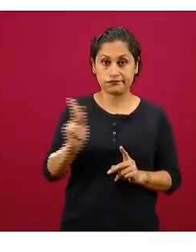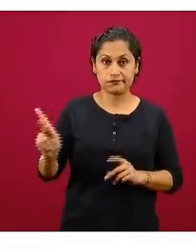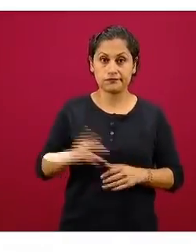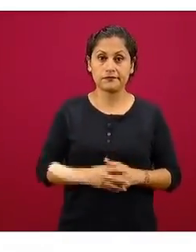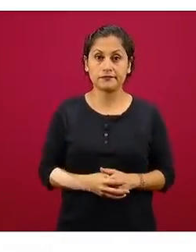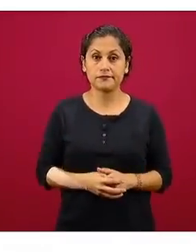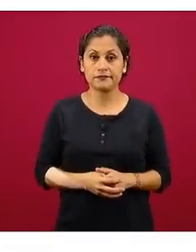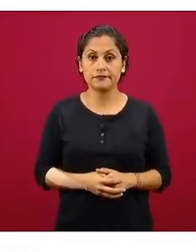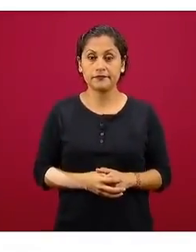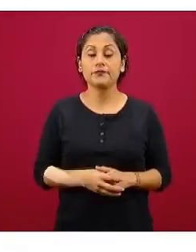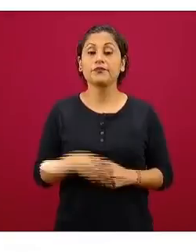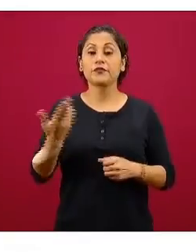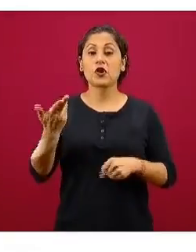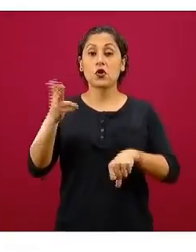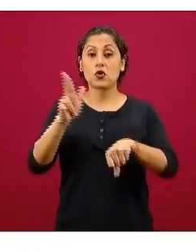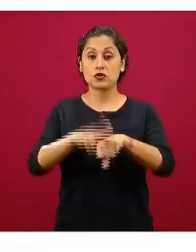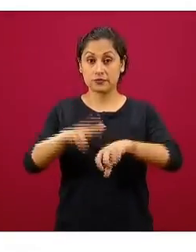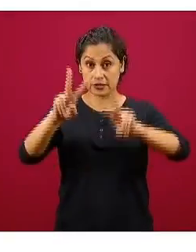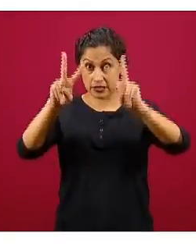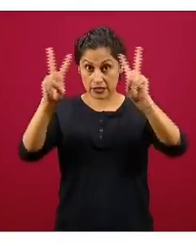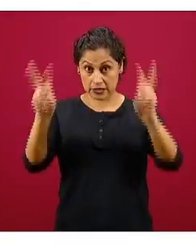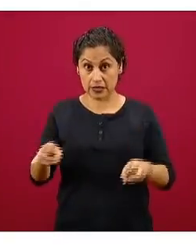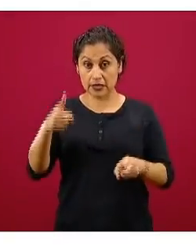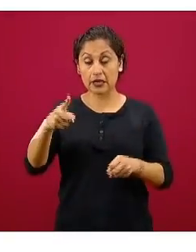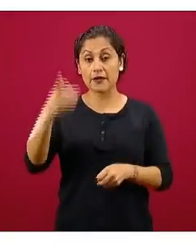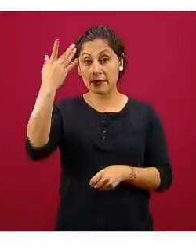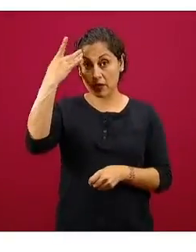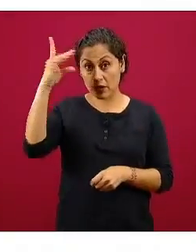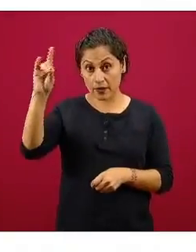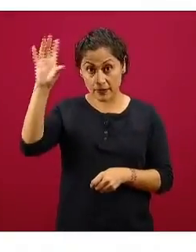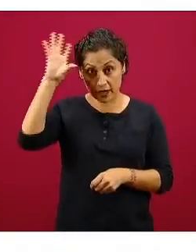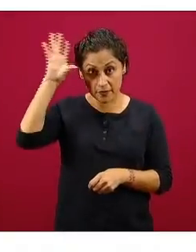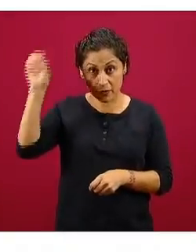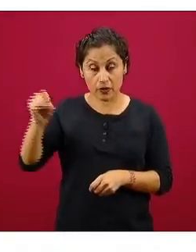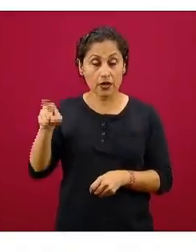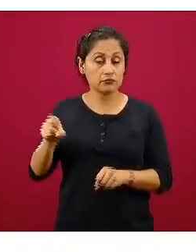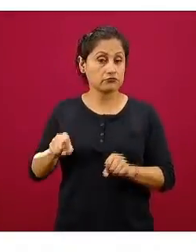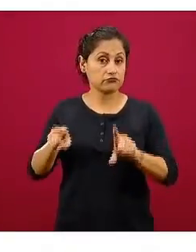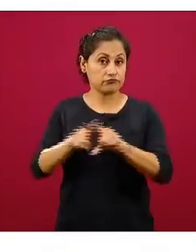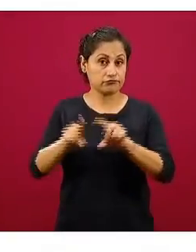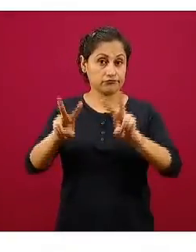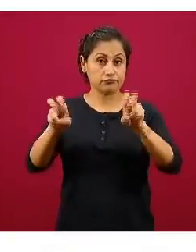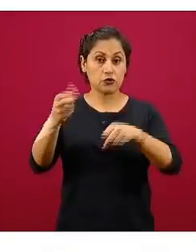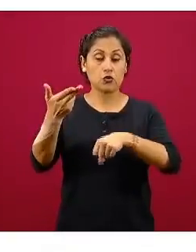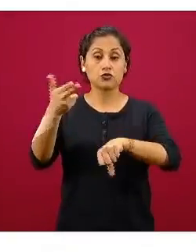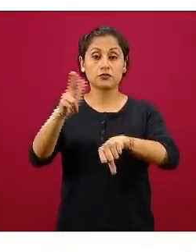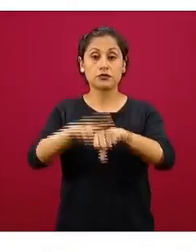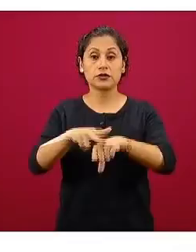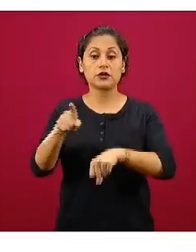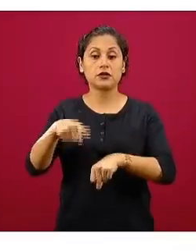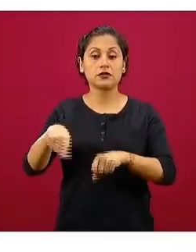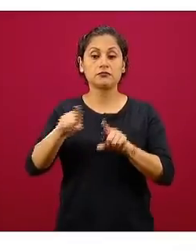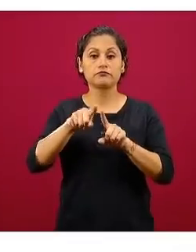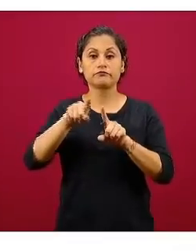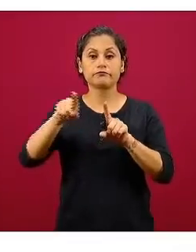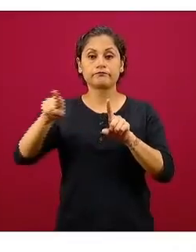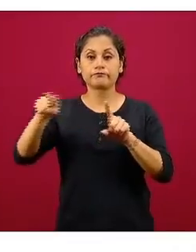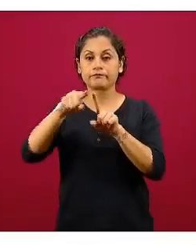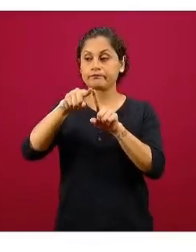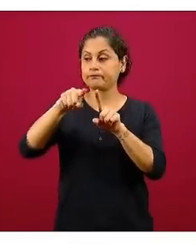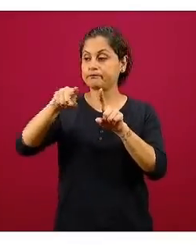la hospitalización en Cuernavaca, Morelos, igual una meseta plana, no vemos una tendencia todavía al descenso.